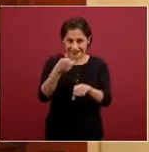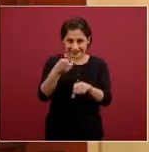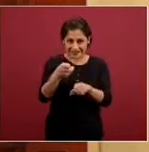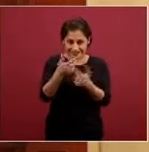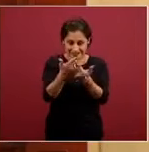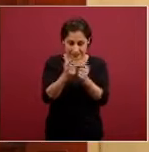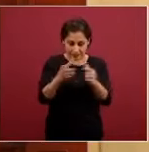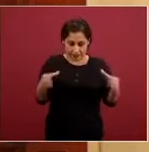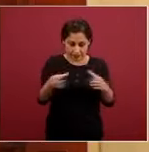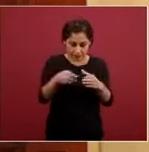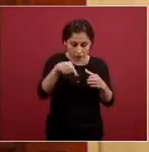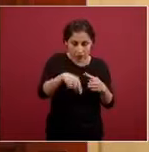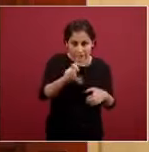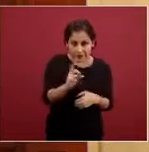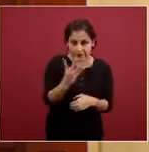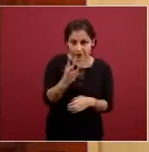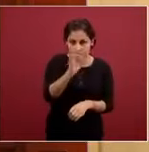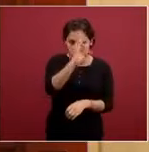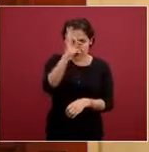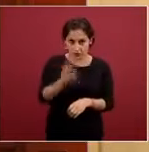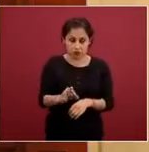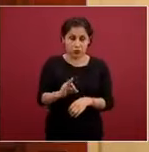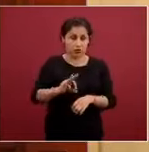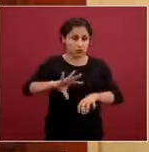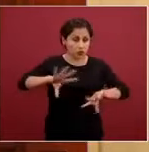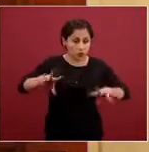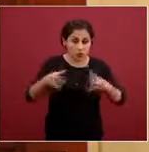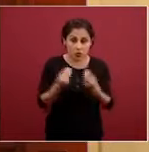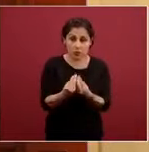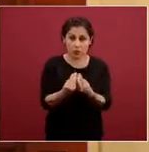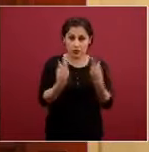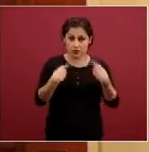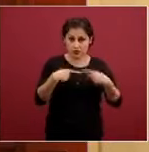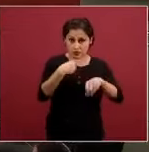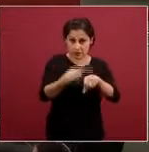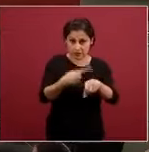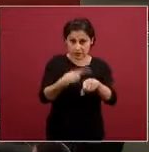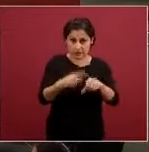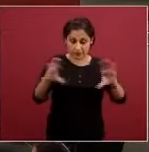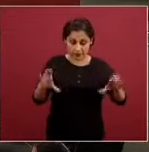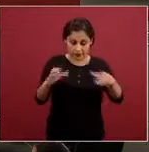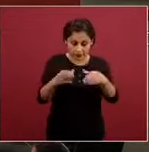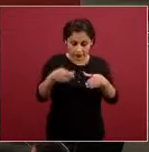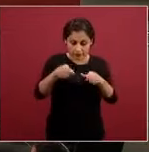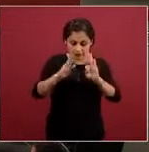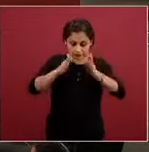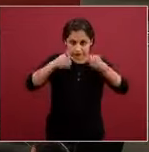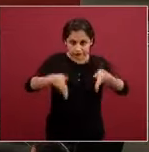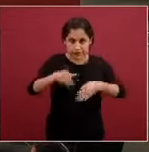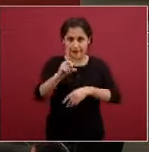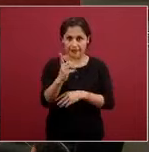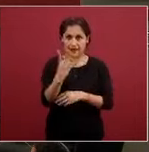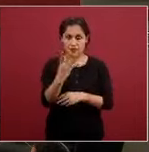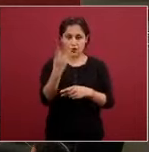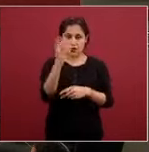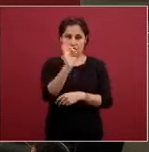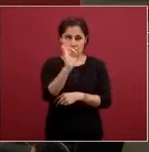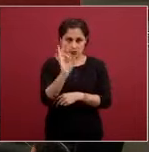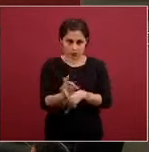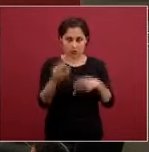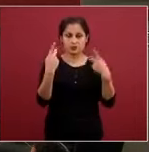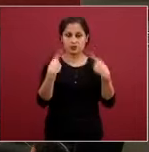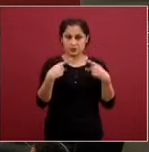una tercera parte de todos los casos que se han confirmado en México, pero que como decía,